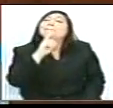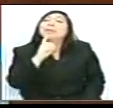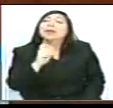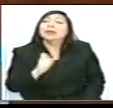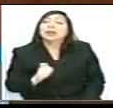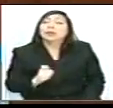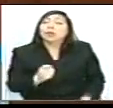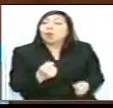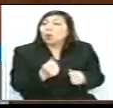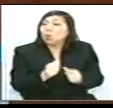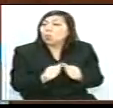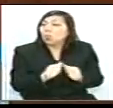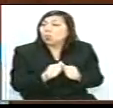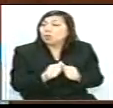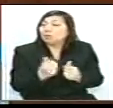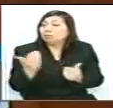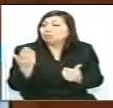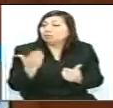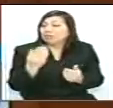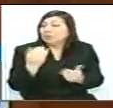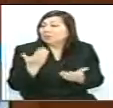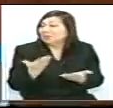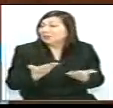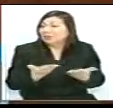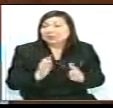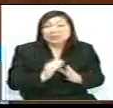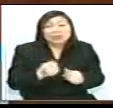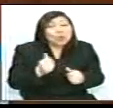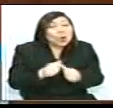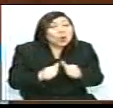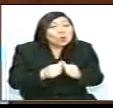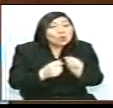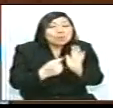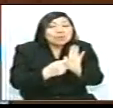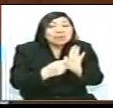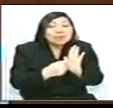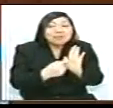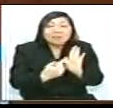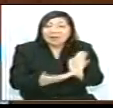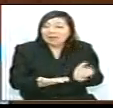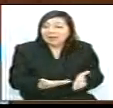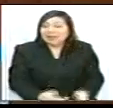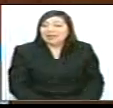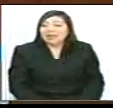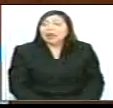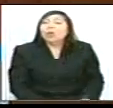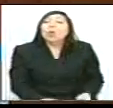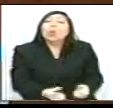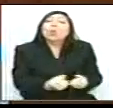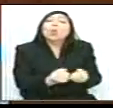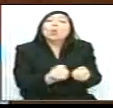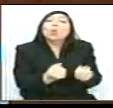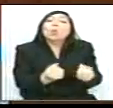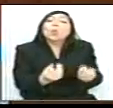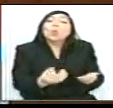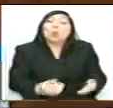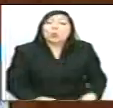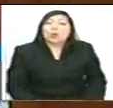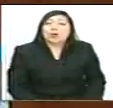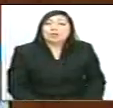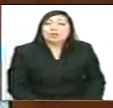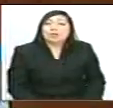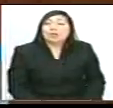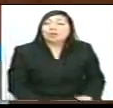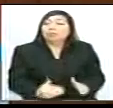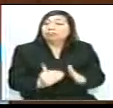las cifras no tienen ideología. Las cifras son frías. ¿Cuánto crecía el